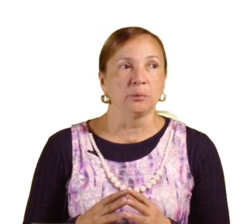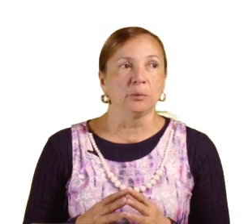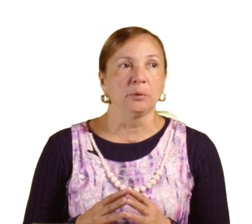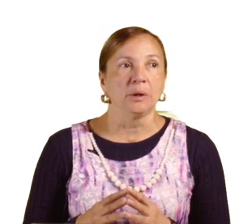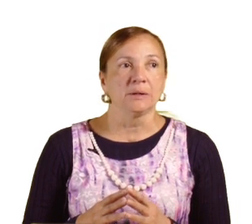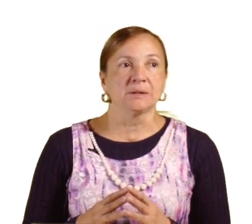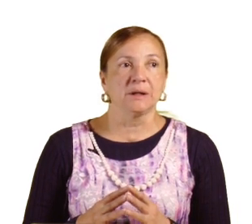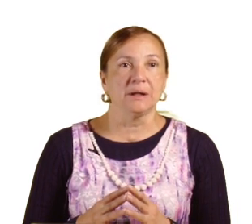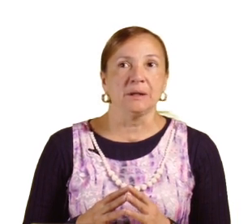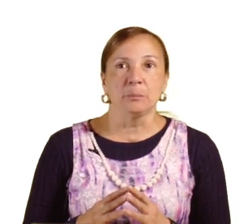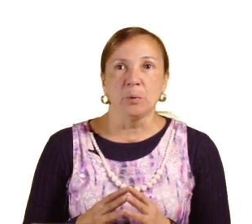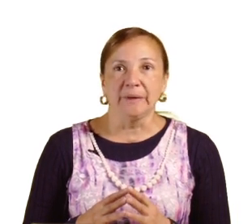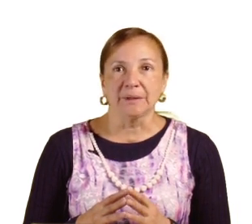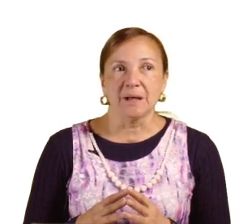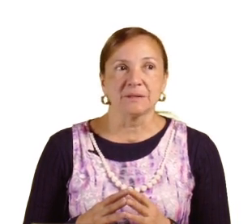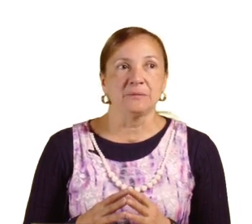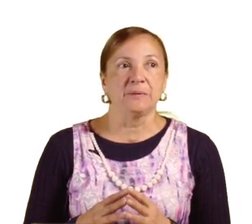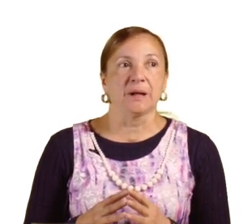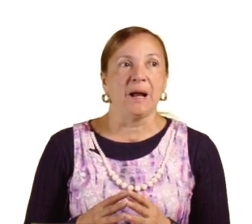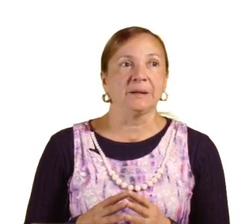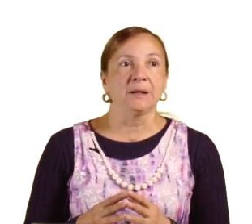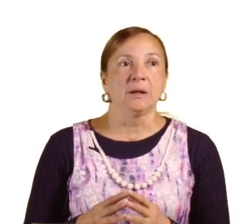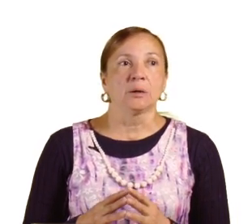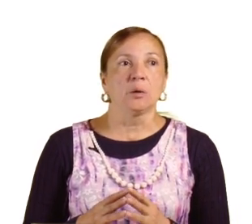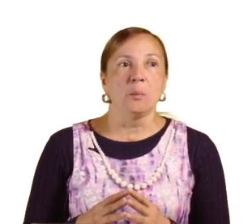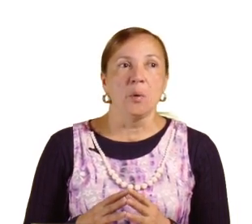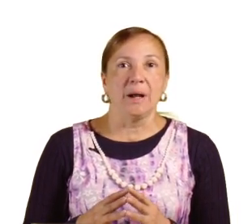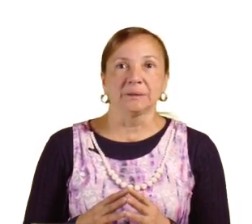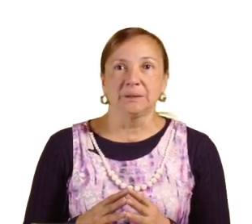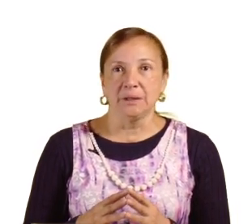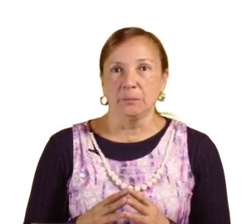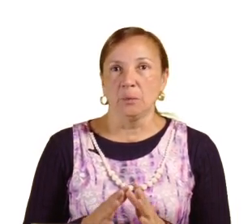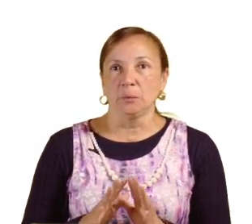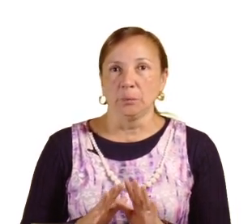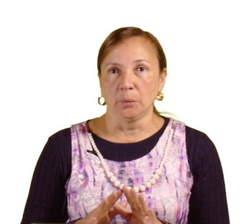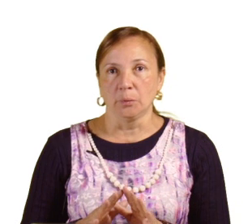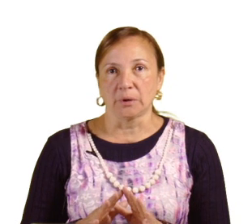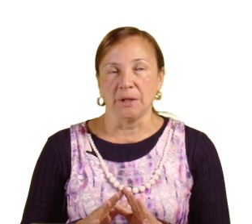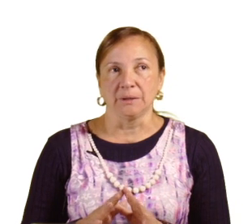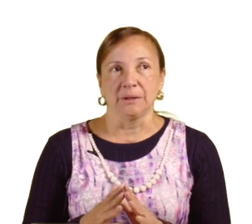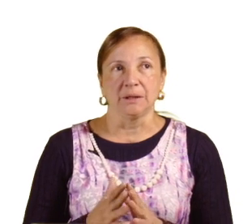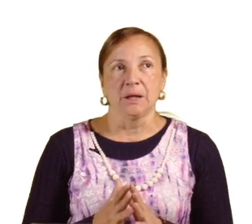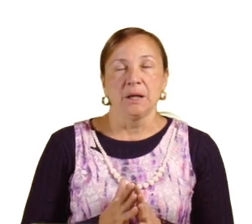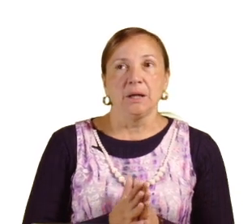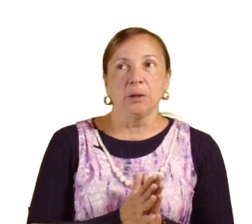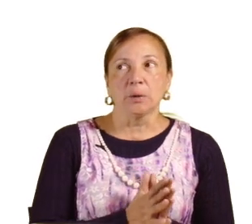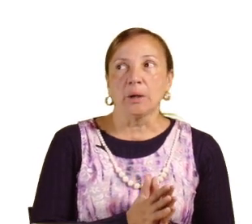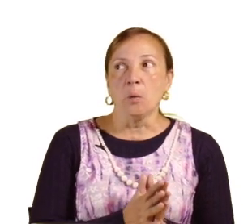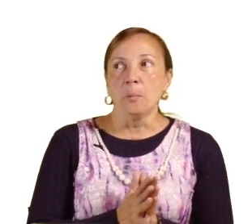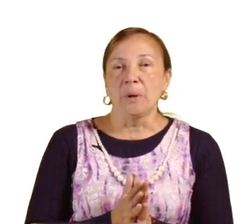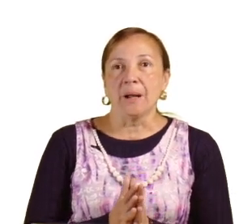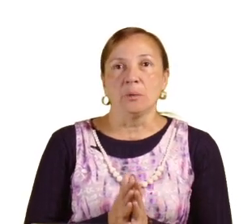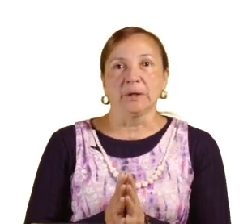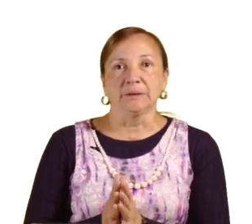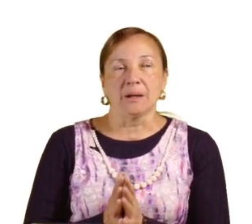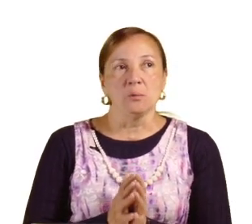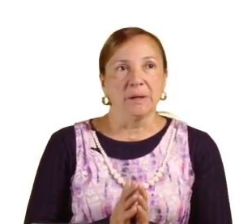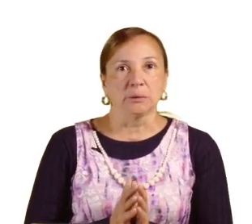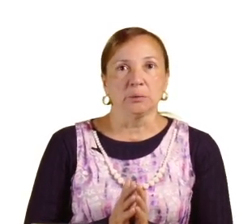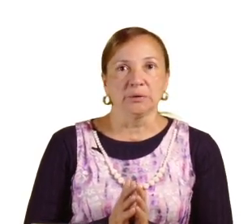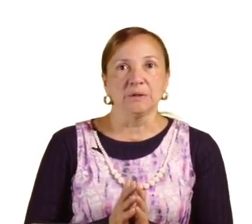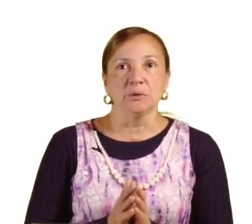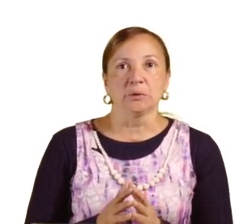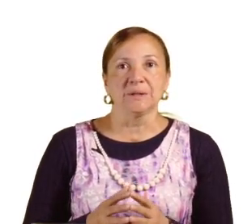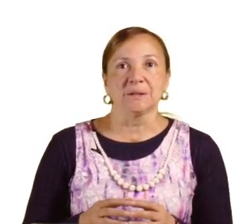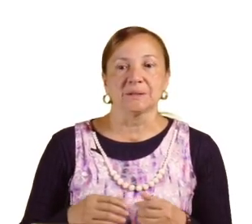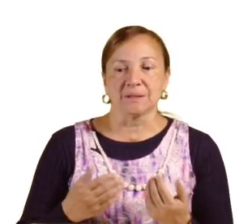número 1 se puede clasificar como activo no corriente. Y lo que cumpla con estas